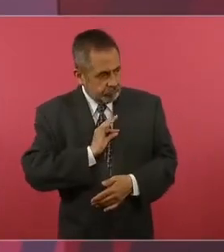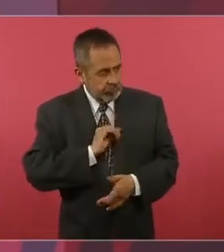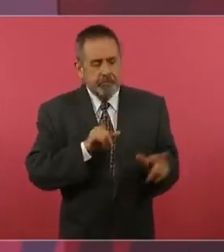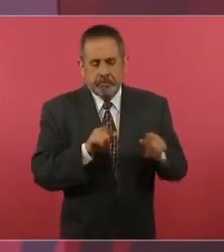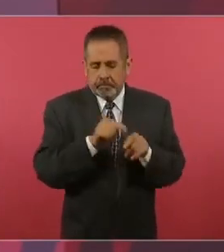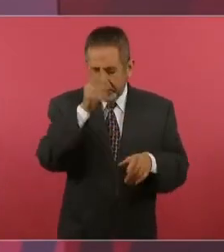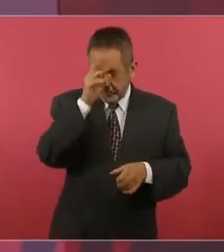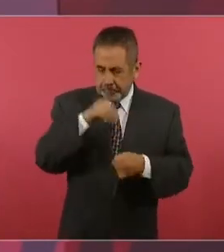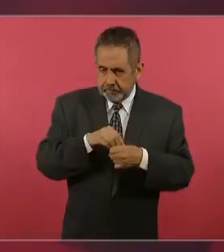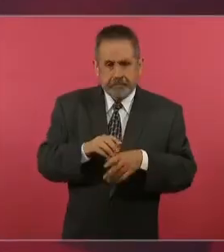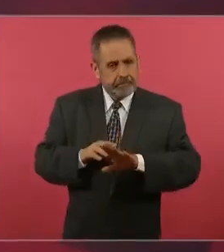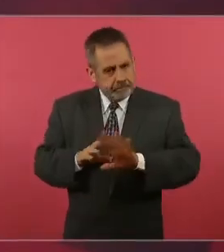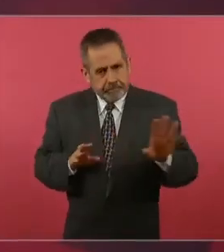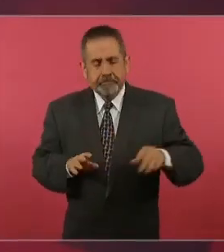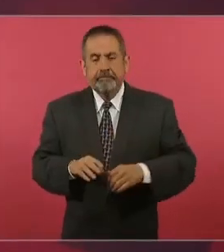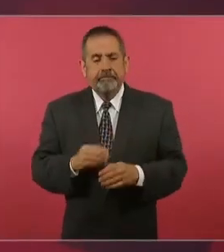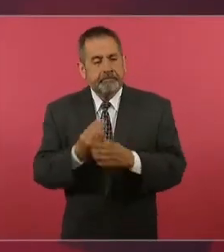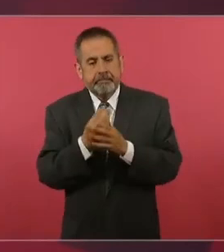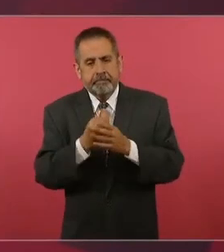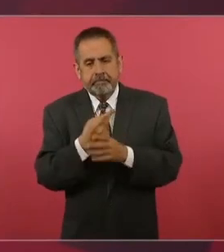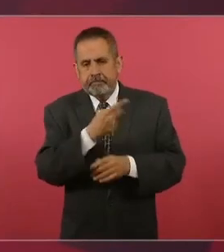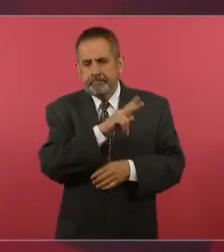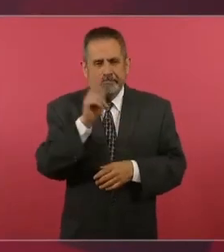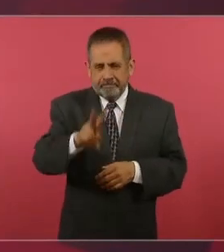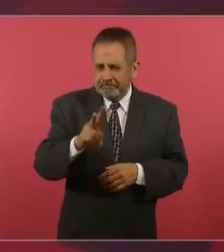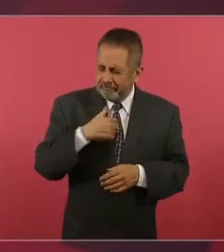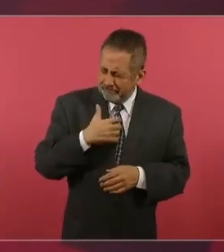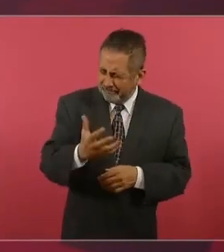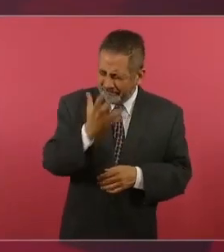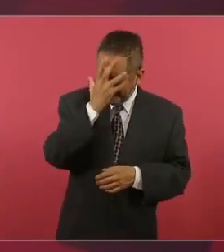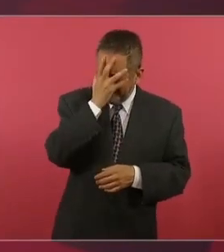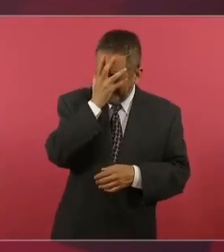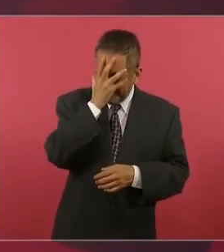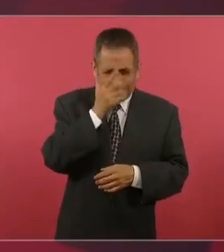porque es un asunto muy vergonzoso,